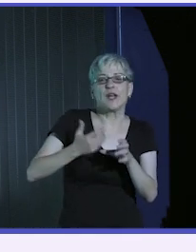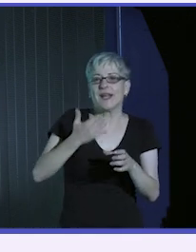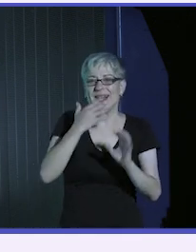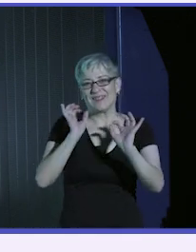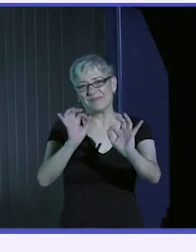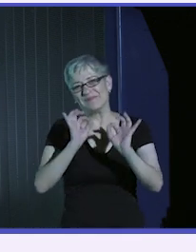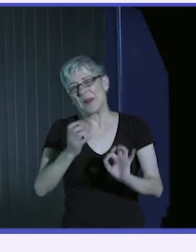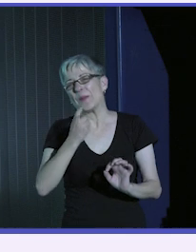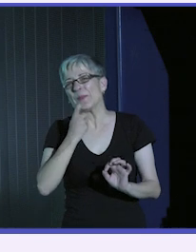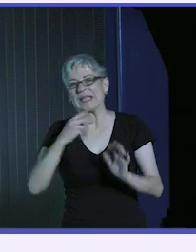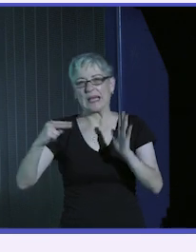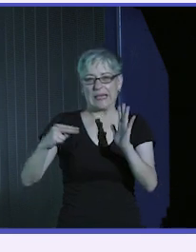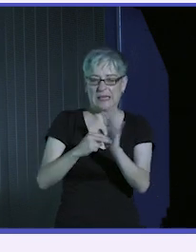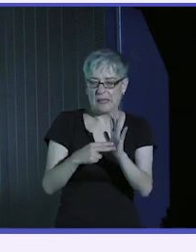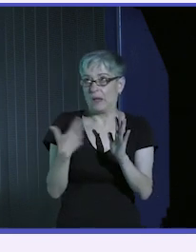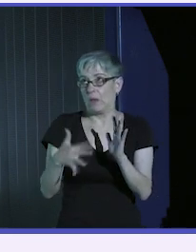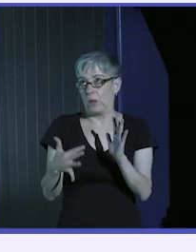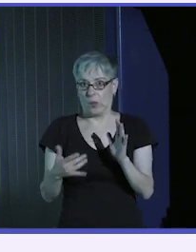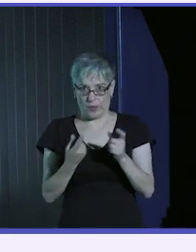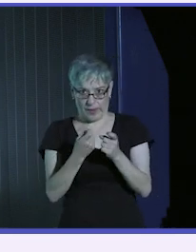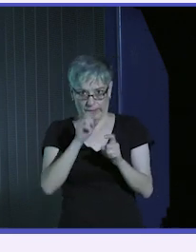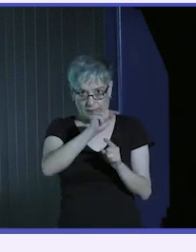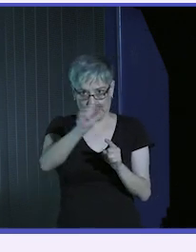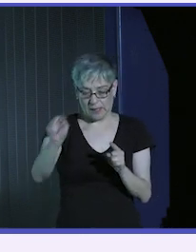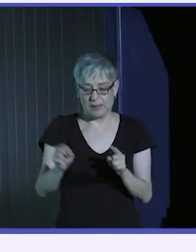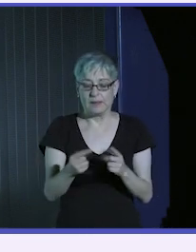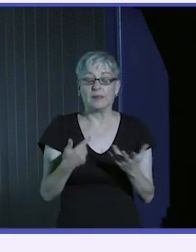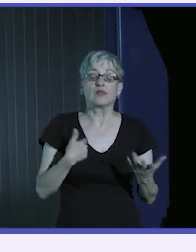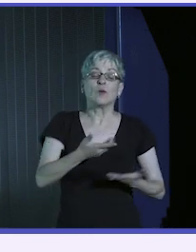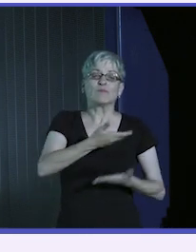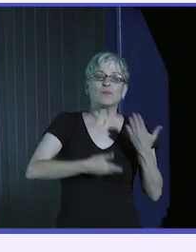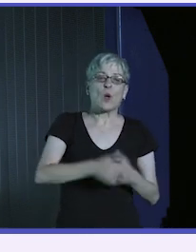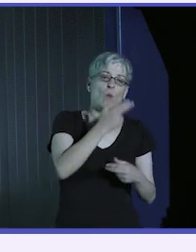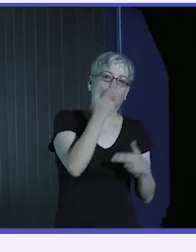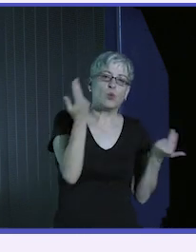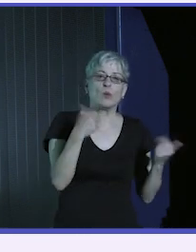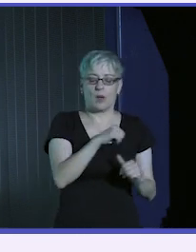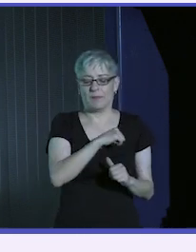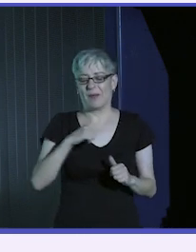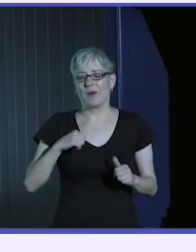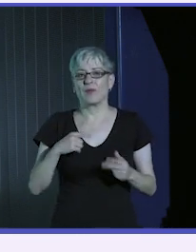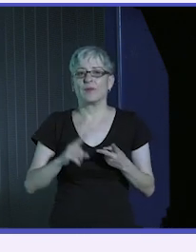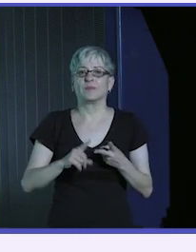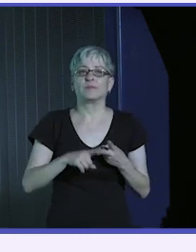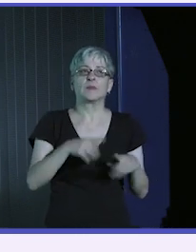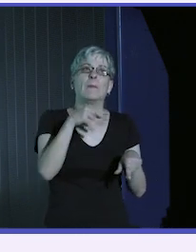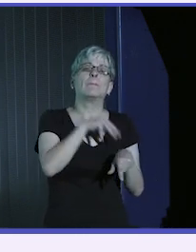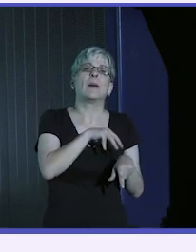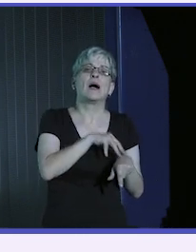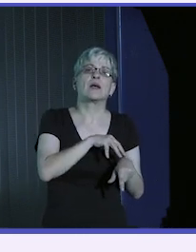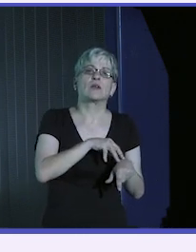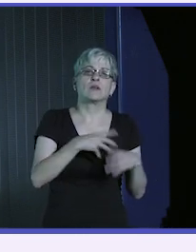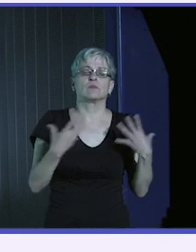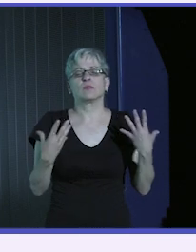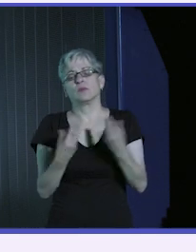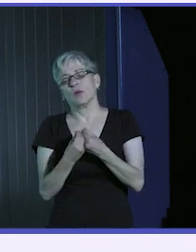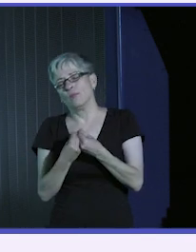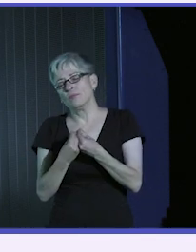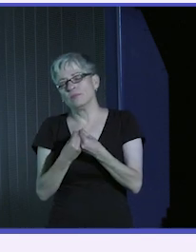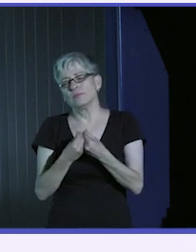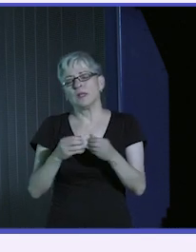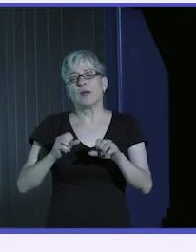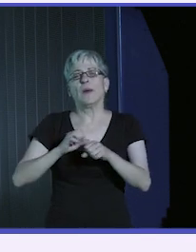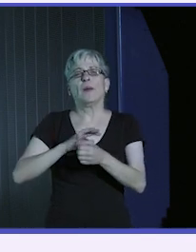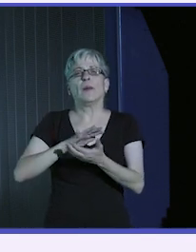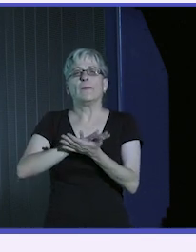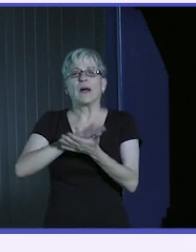demás. Entonces, esto fue una colaboración público-privada que Microsoft Research ha hecho con Pacific Northwest, que es un